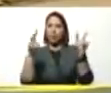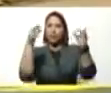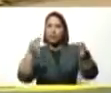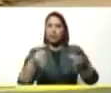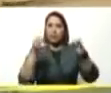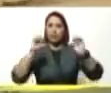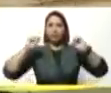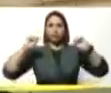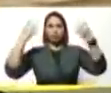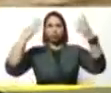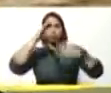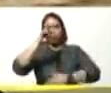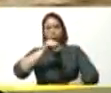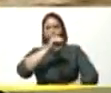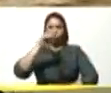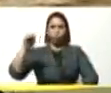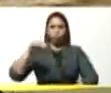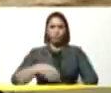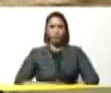victoria siempre. Que Dios los bendiga a todos.